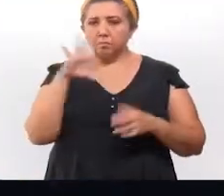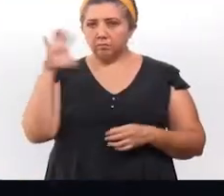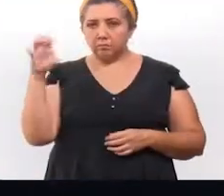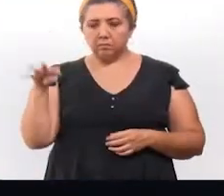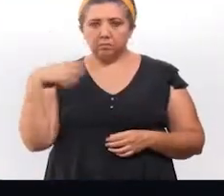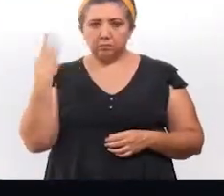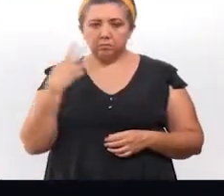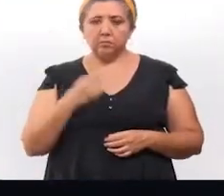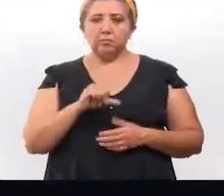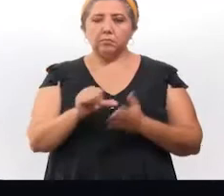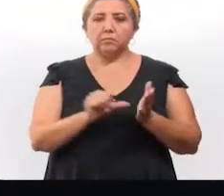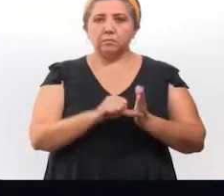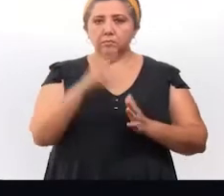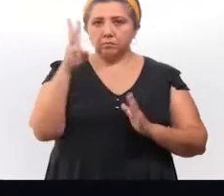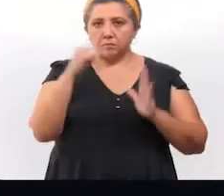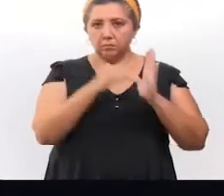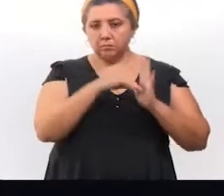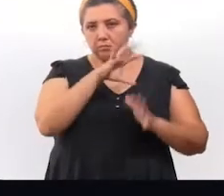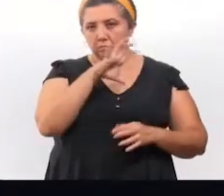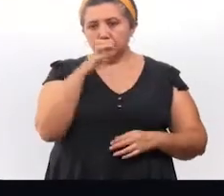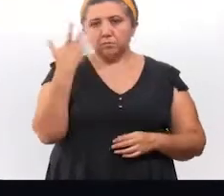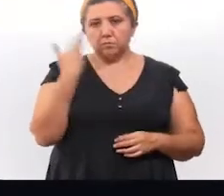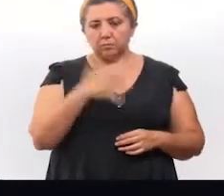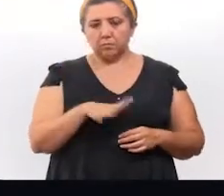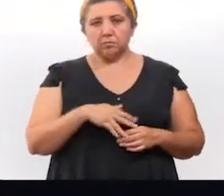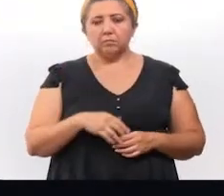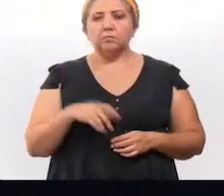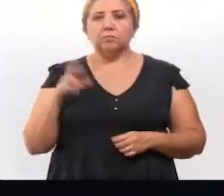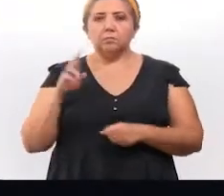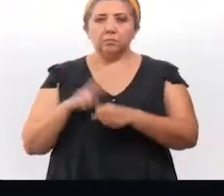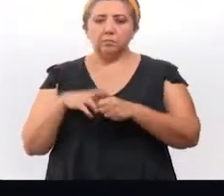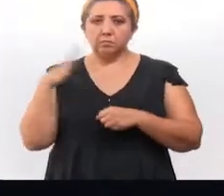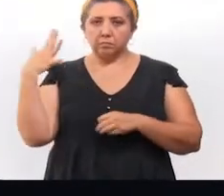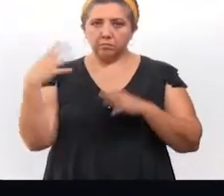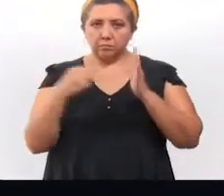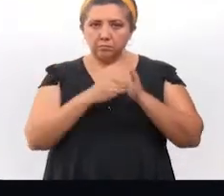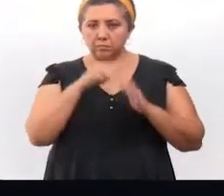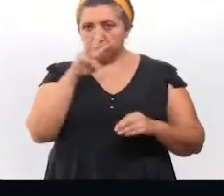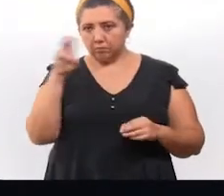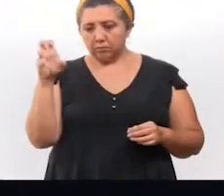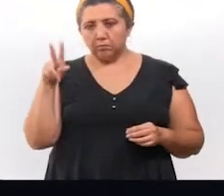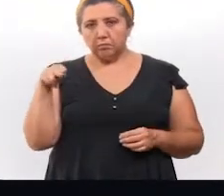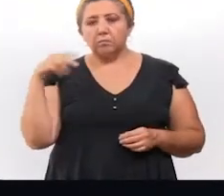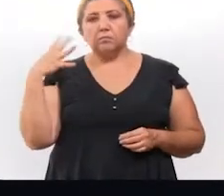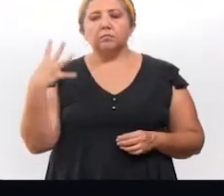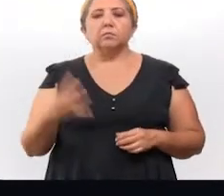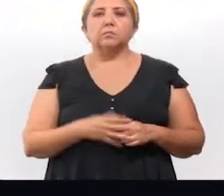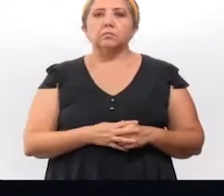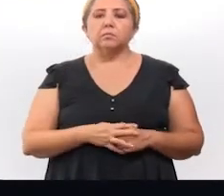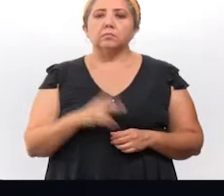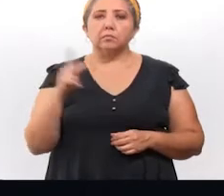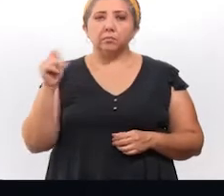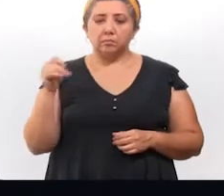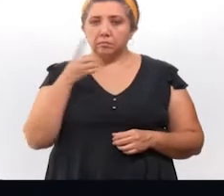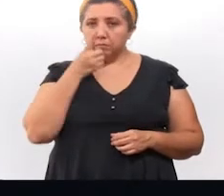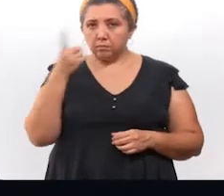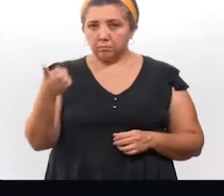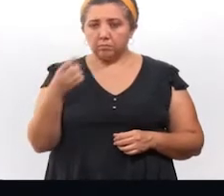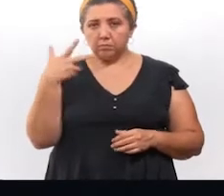9.514, en la zona centro 3.510, en la zona sur 5.384, en la zona